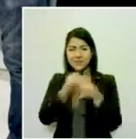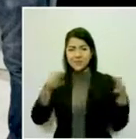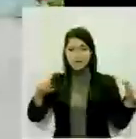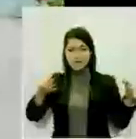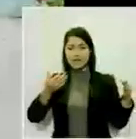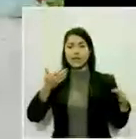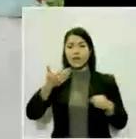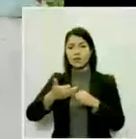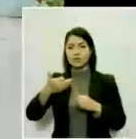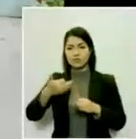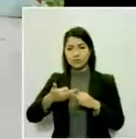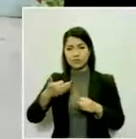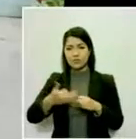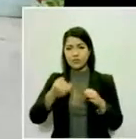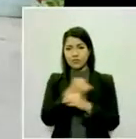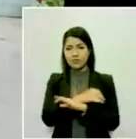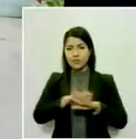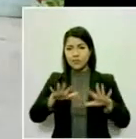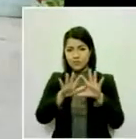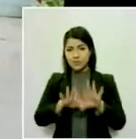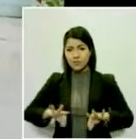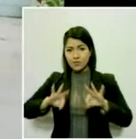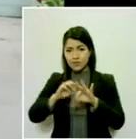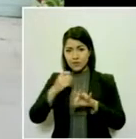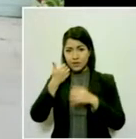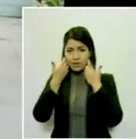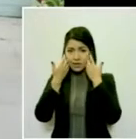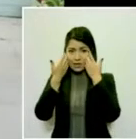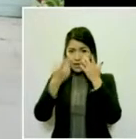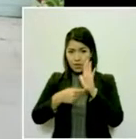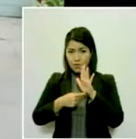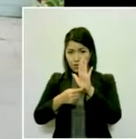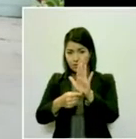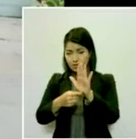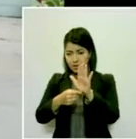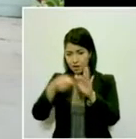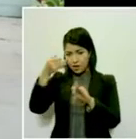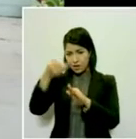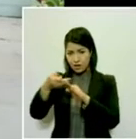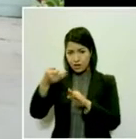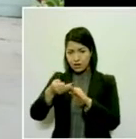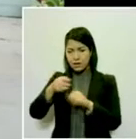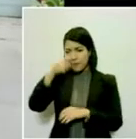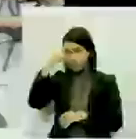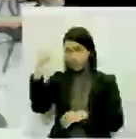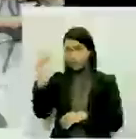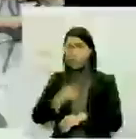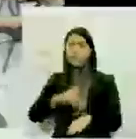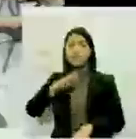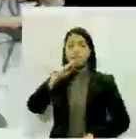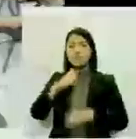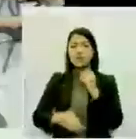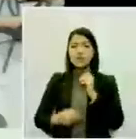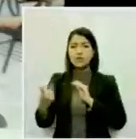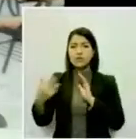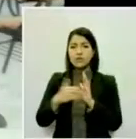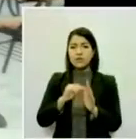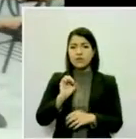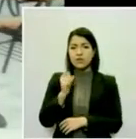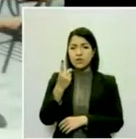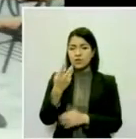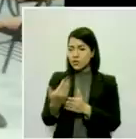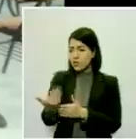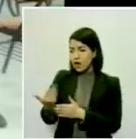tenemos información importante que el día de hoy queremos compartirles para el cierre del año